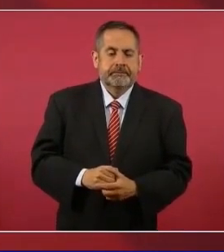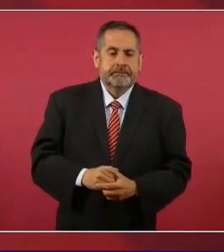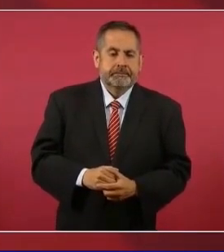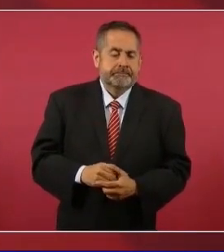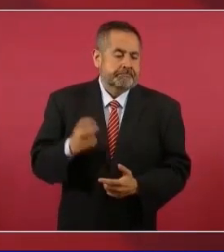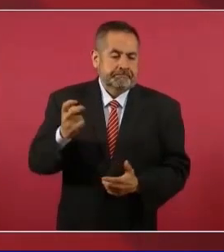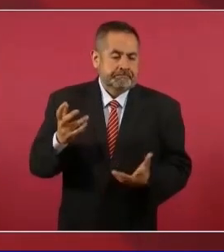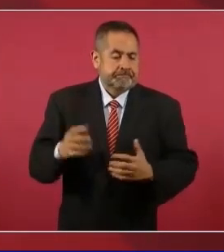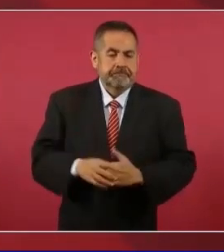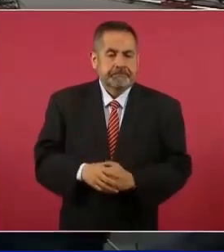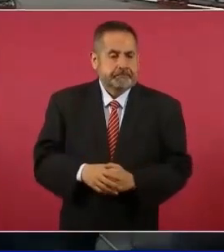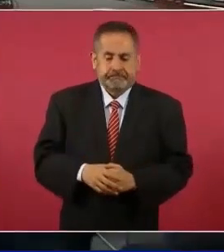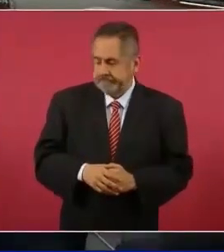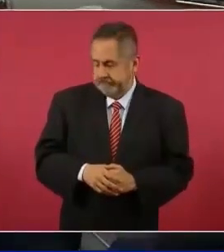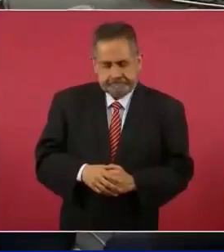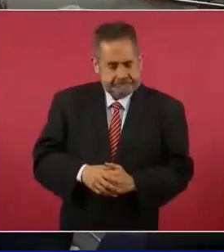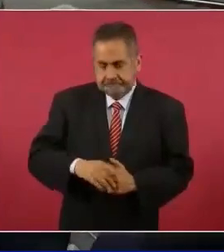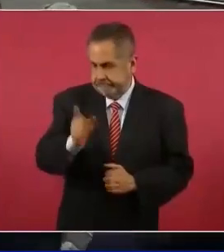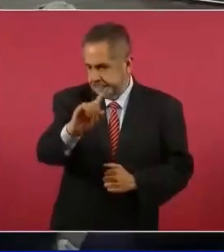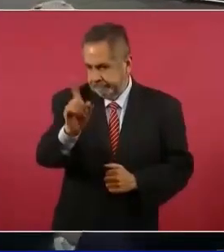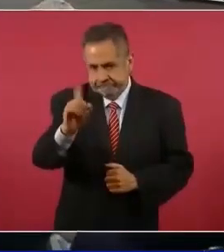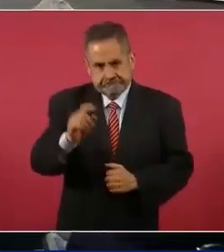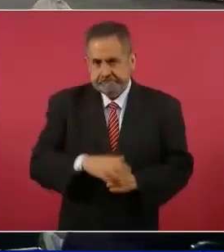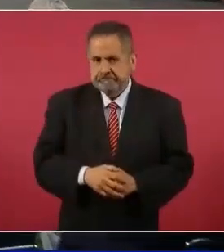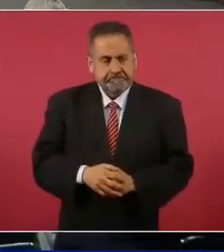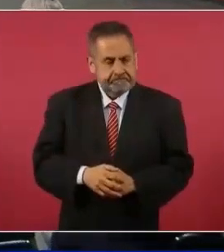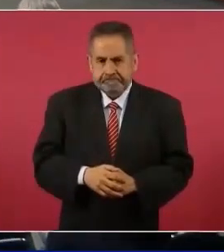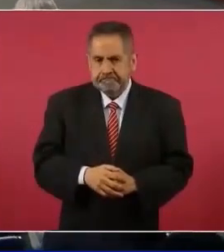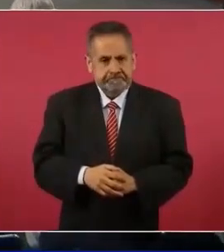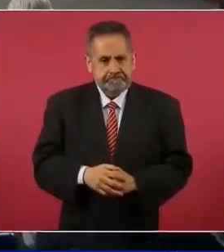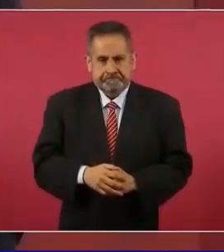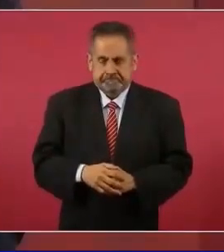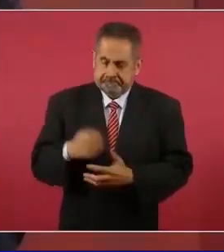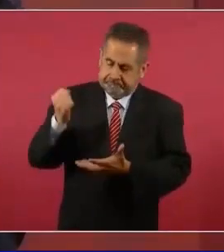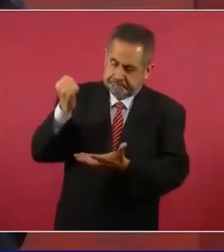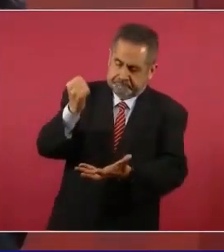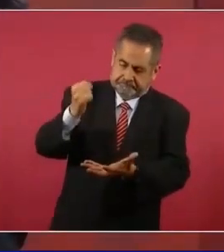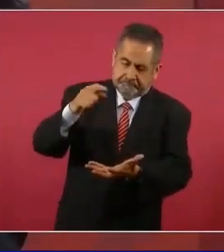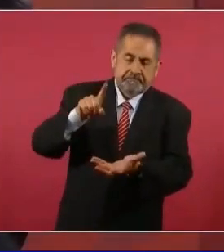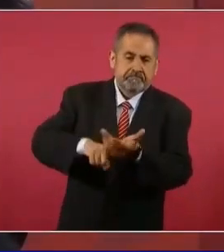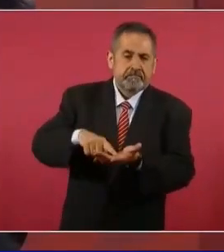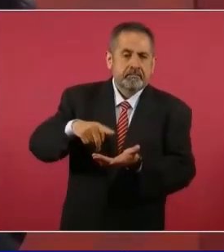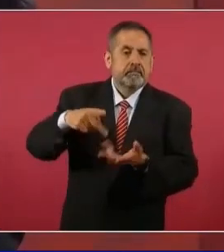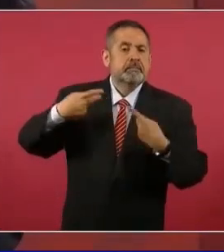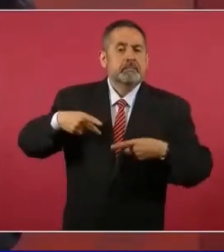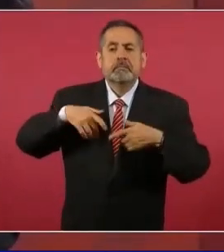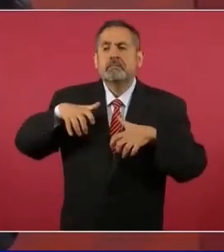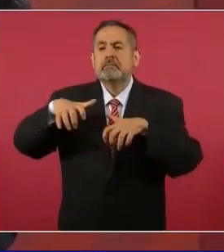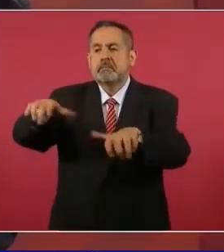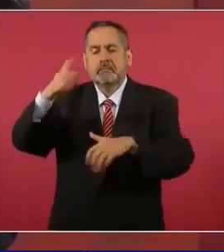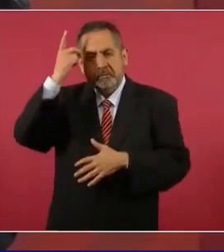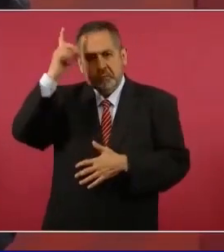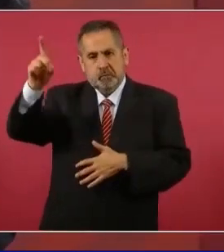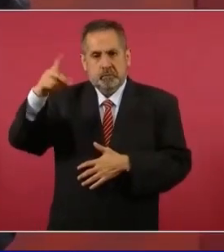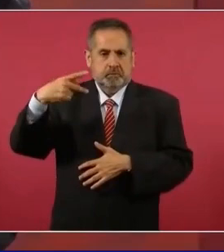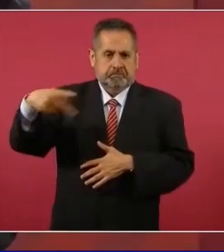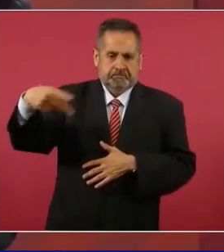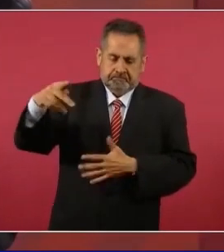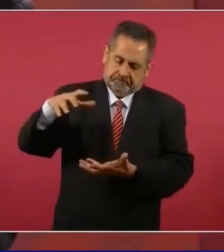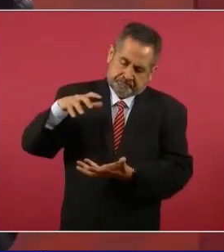Entonces, no, el dinero es del pueblo, el dinero del